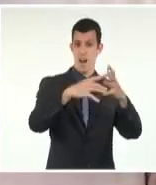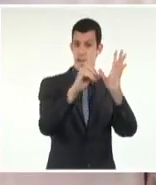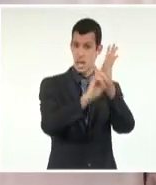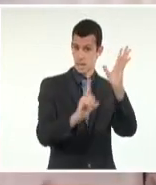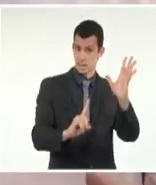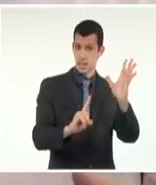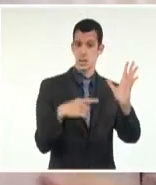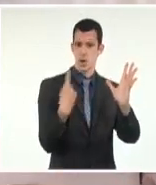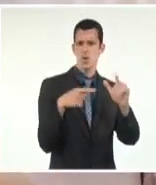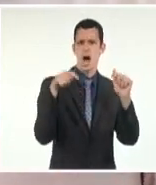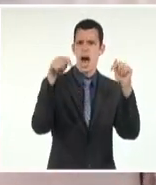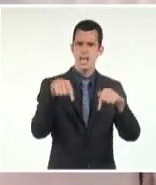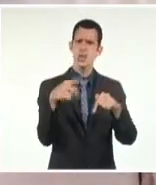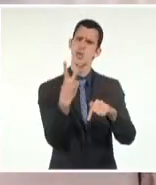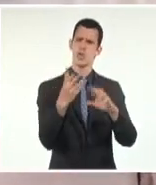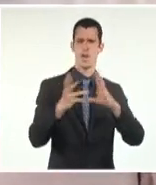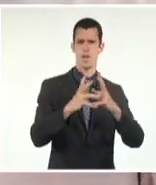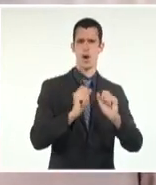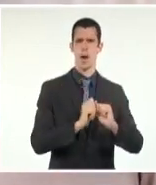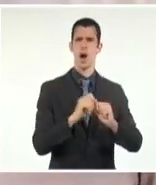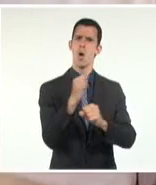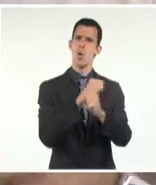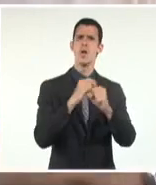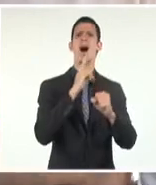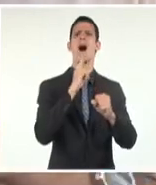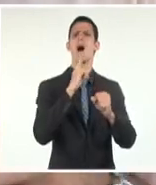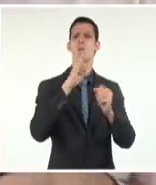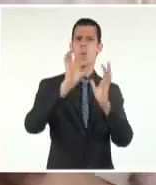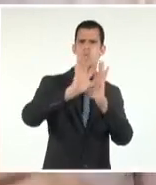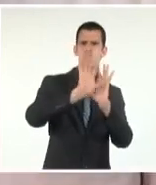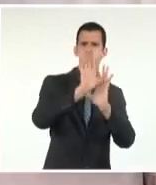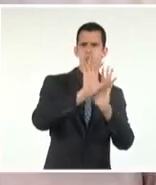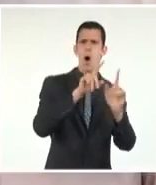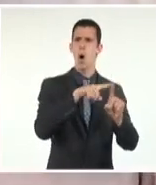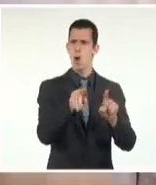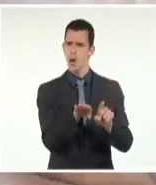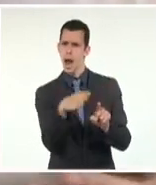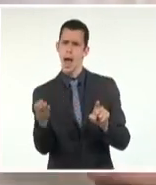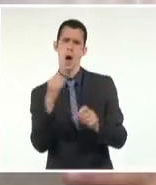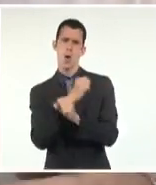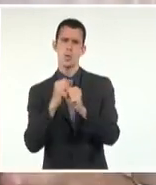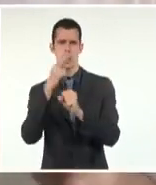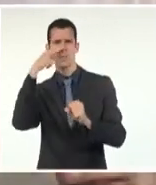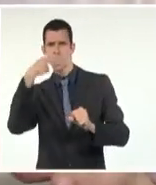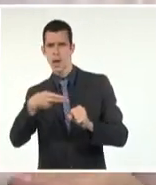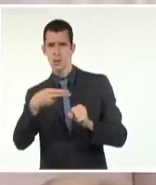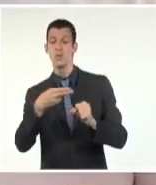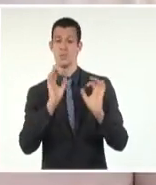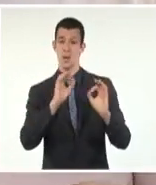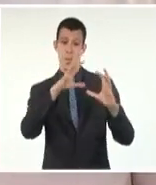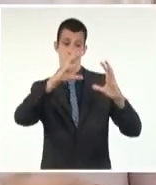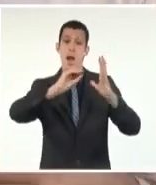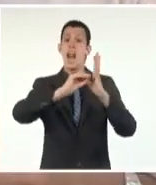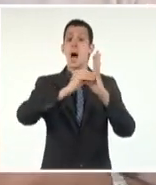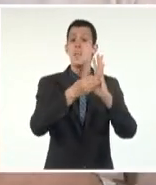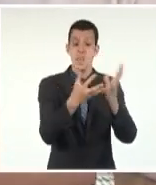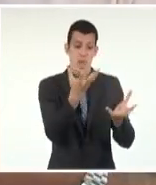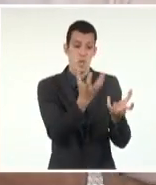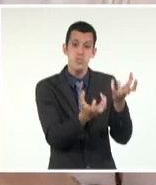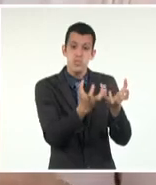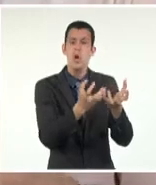la generación base de electricidad del país estas limitaciones que hemos tenido han estado causadas fundamentalmente por